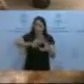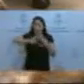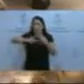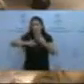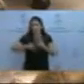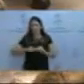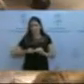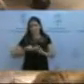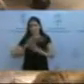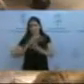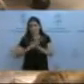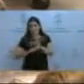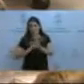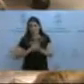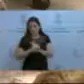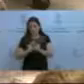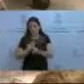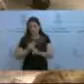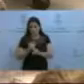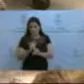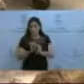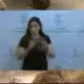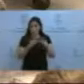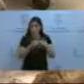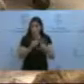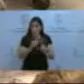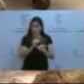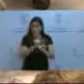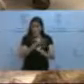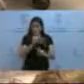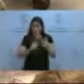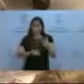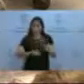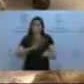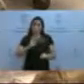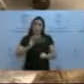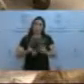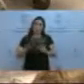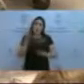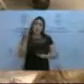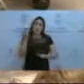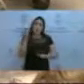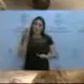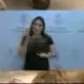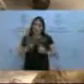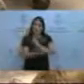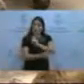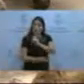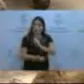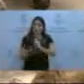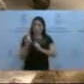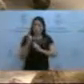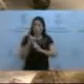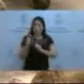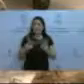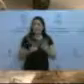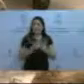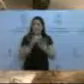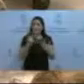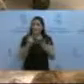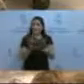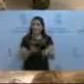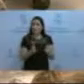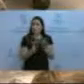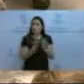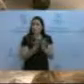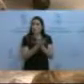a adoptar. Este colectivo de desempleados mayores de 45 años, que en agosto de 2017 alcanza las